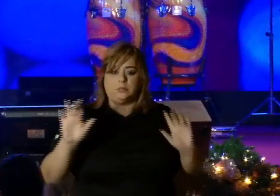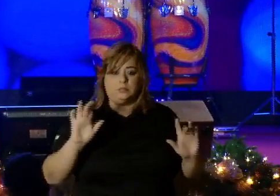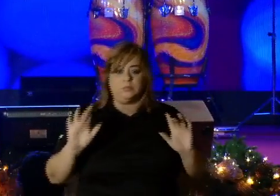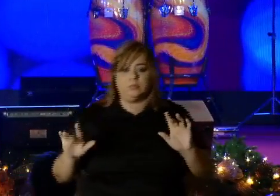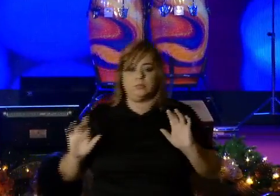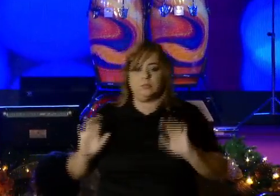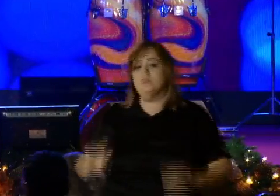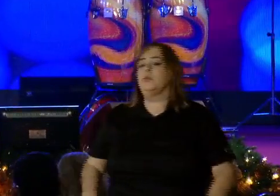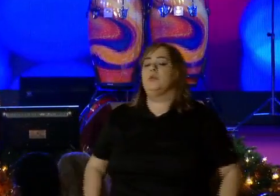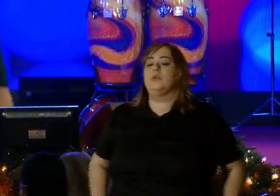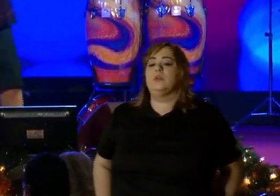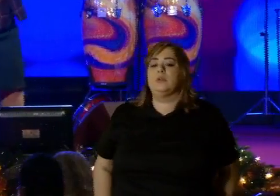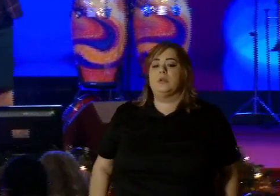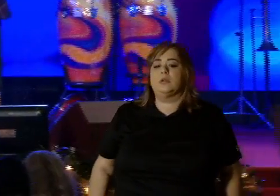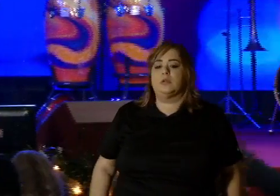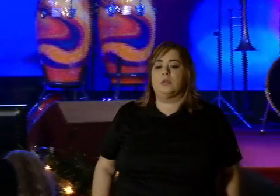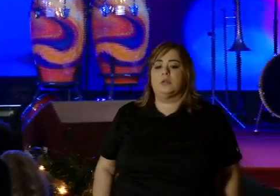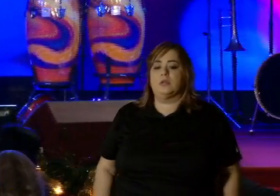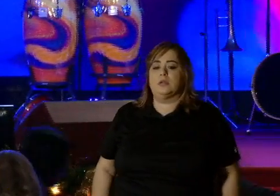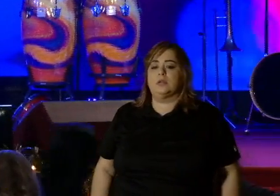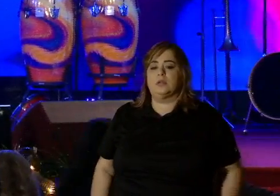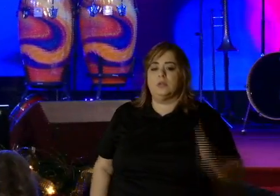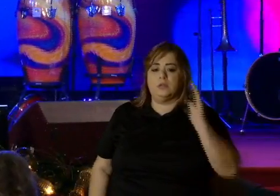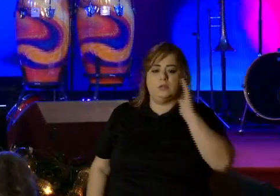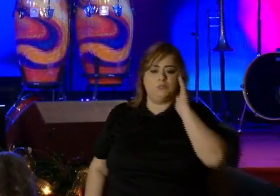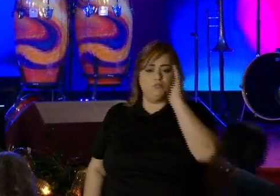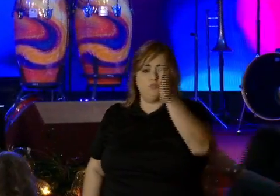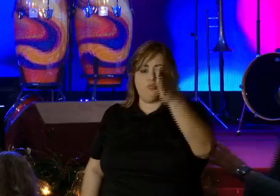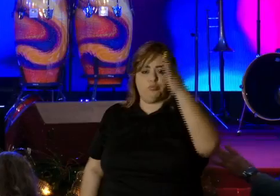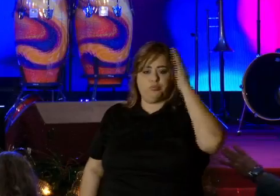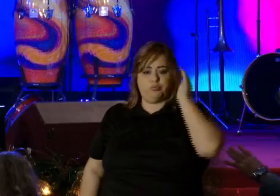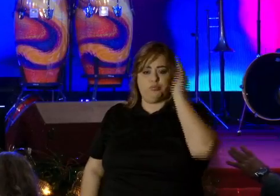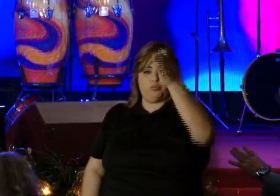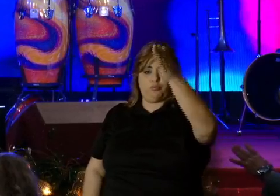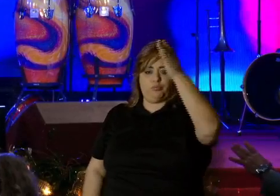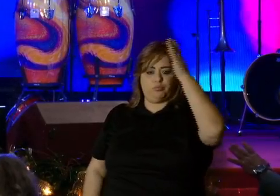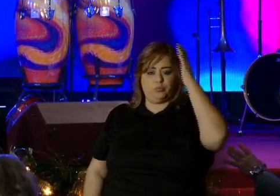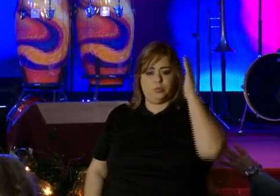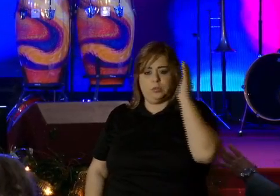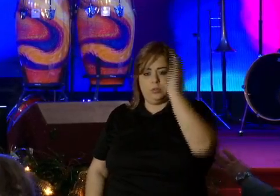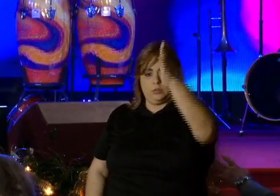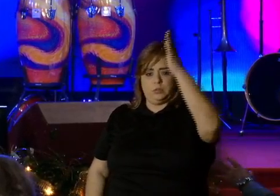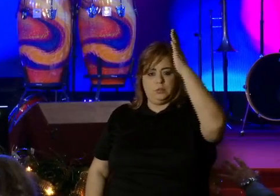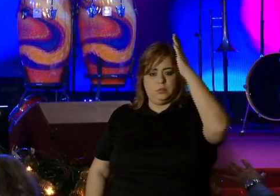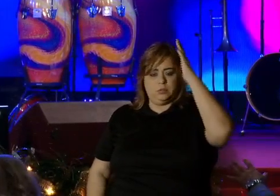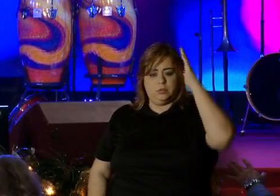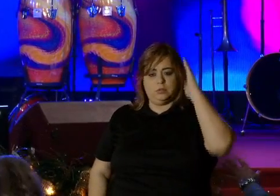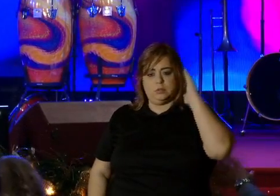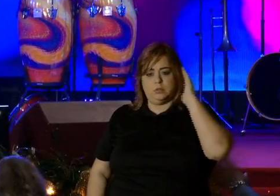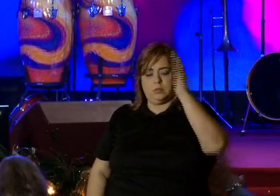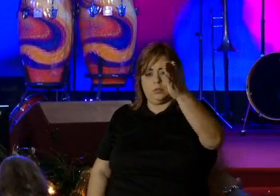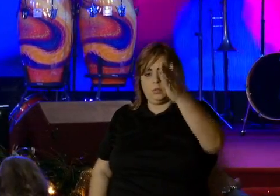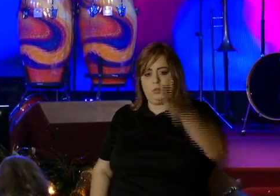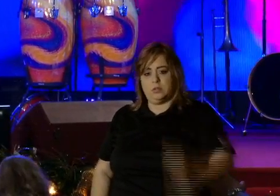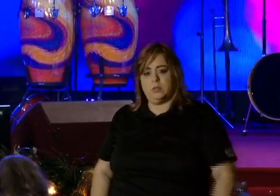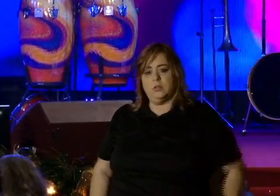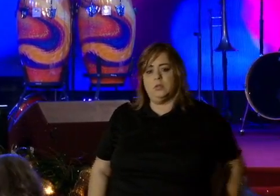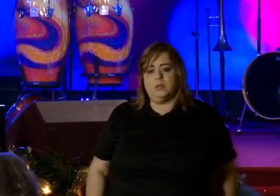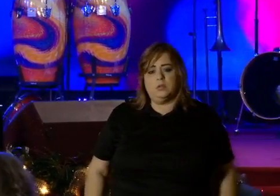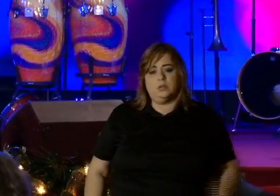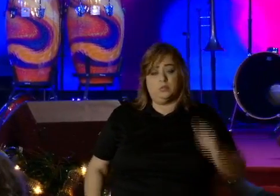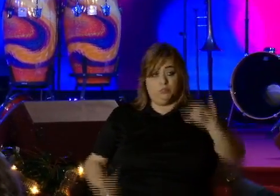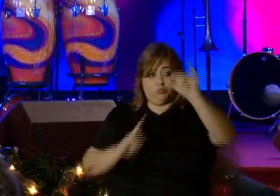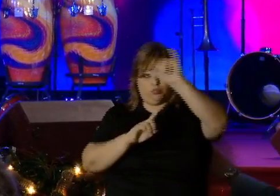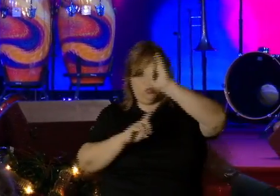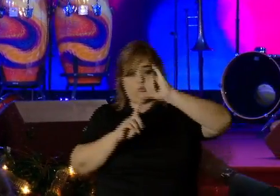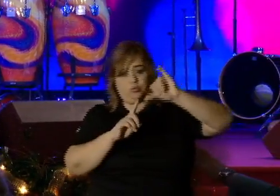Dios! Llena, llena, llena, llena, llena, llena. Rakabasha, rakababa. Ahí está la unción